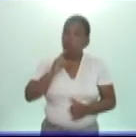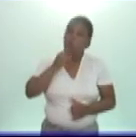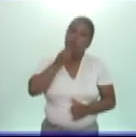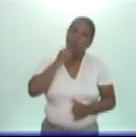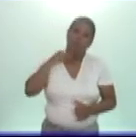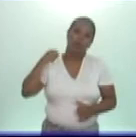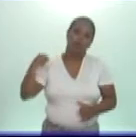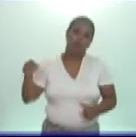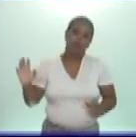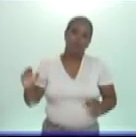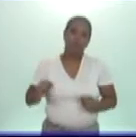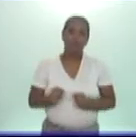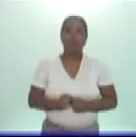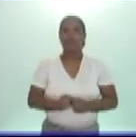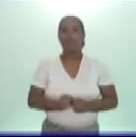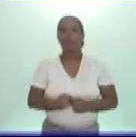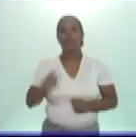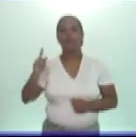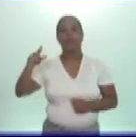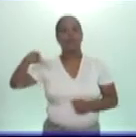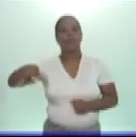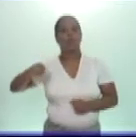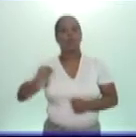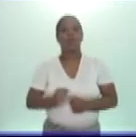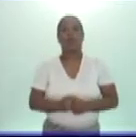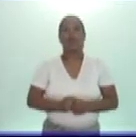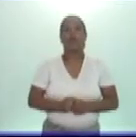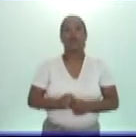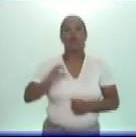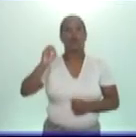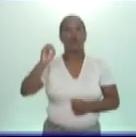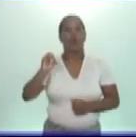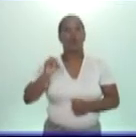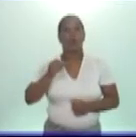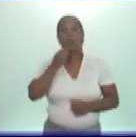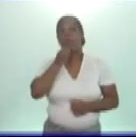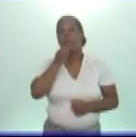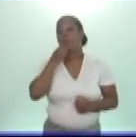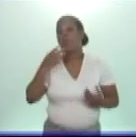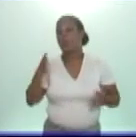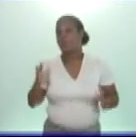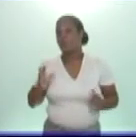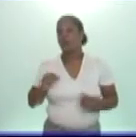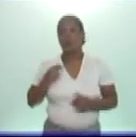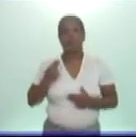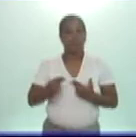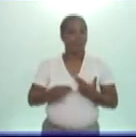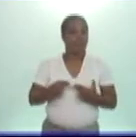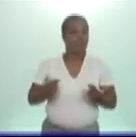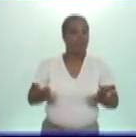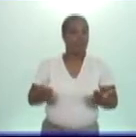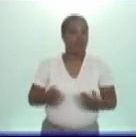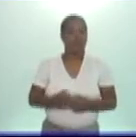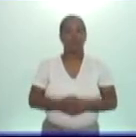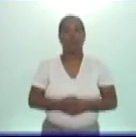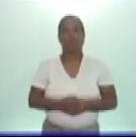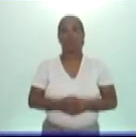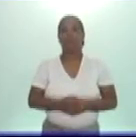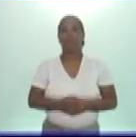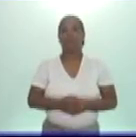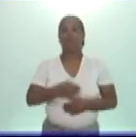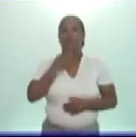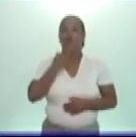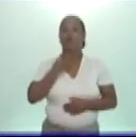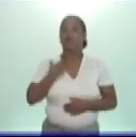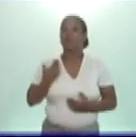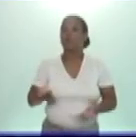expresión decimal escrita en kilogramos? O puedo también decidir, como sé que los gramos, al convertir